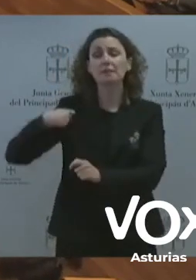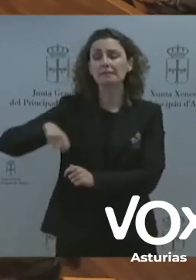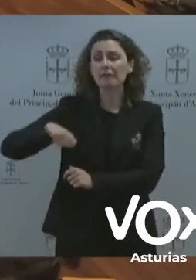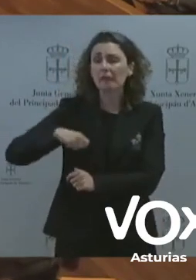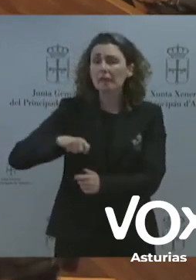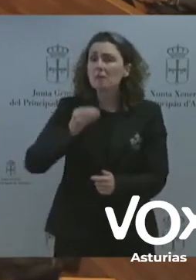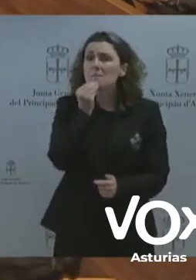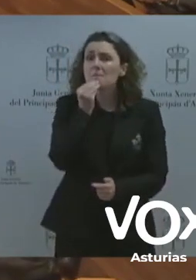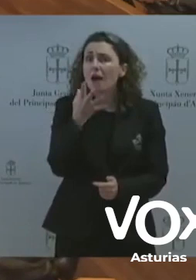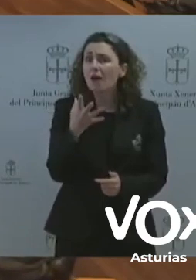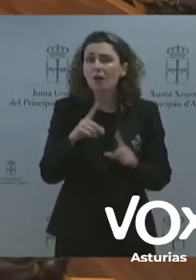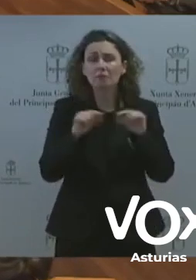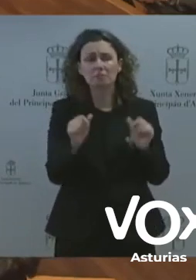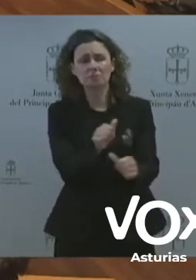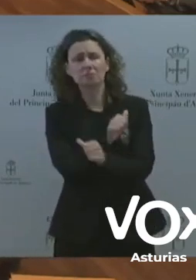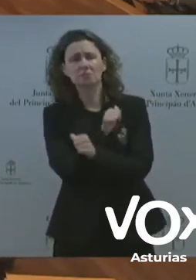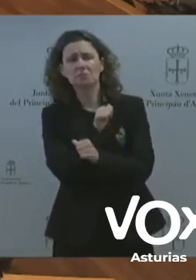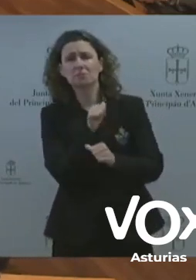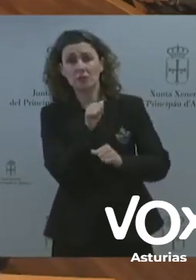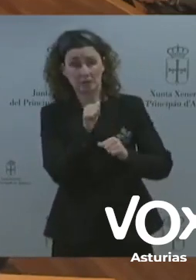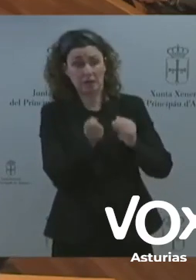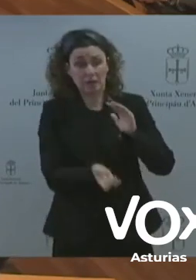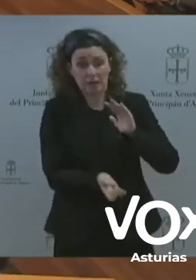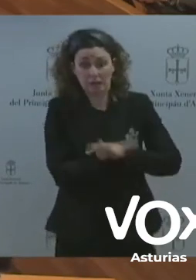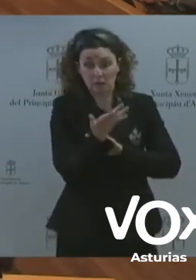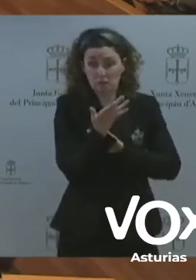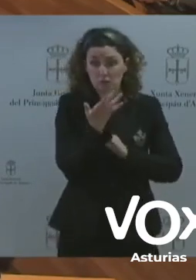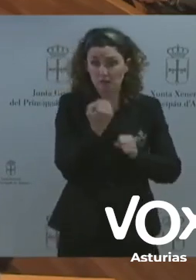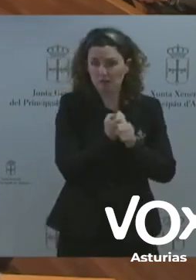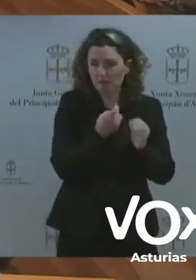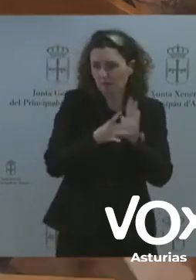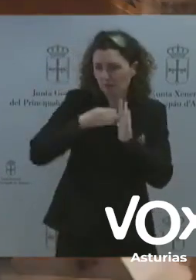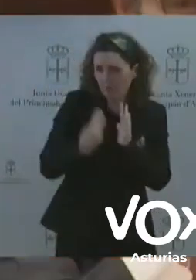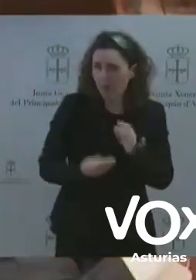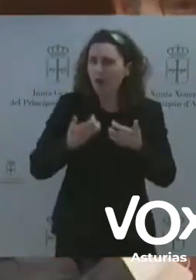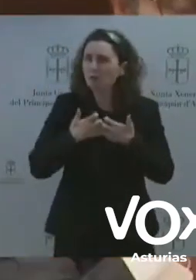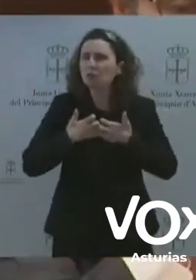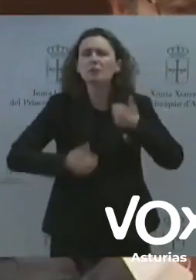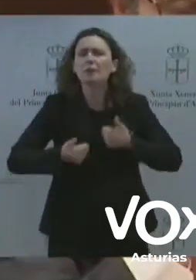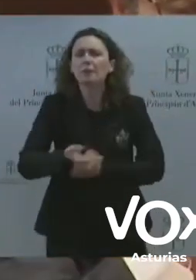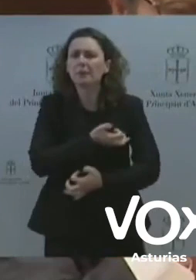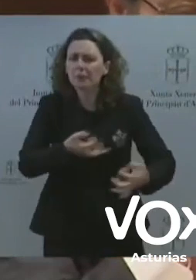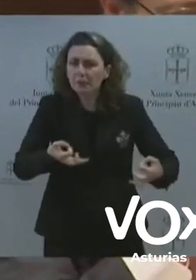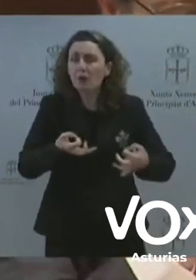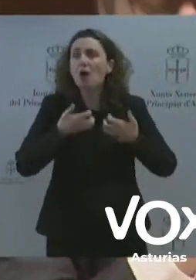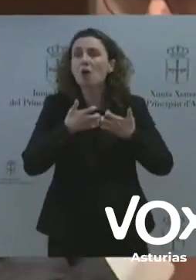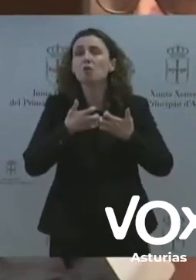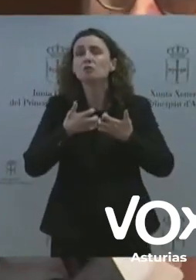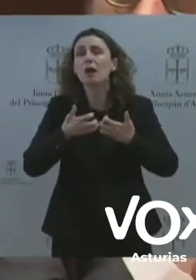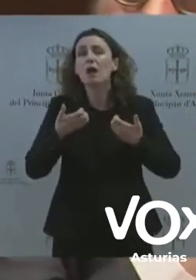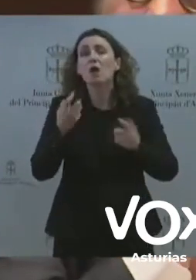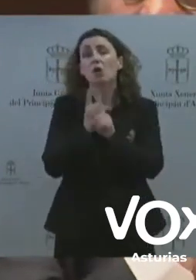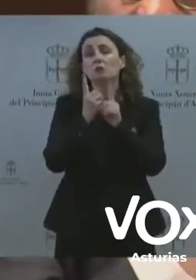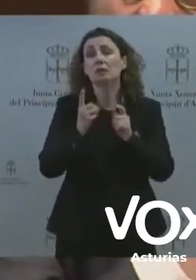creación de empleo de calidad, por el impulso de una industria competitiva, por la lucha contra el reto demográfico y por todos aquellos compromisos